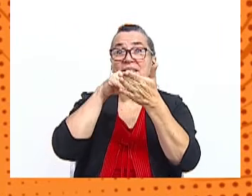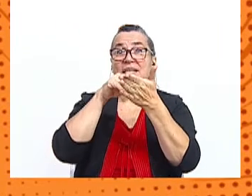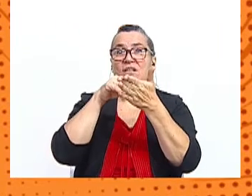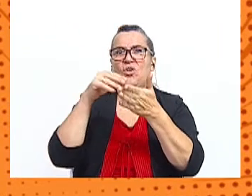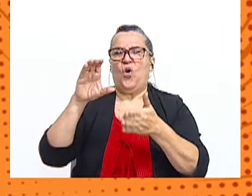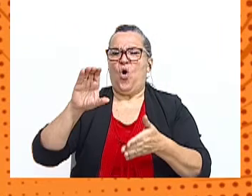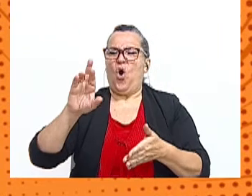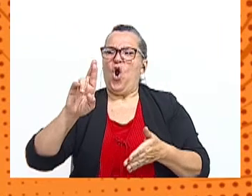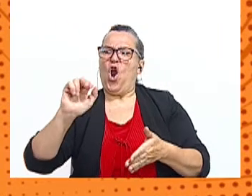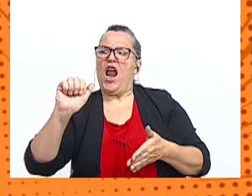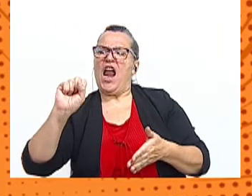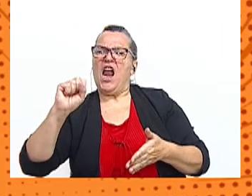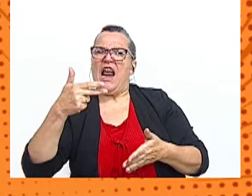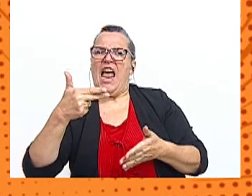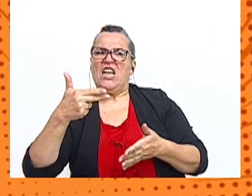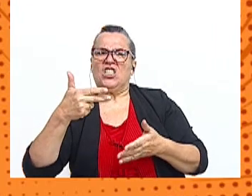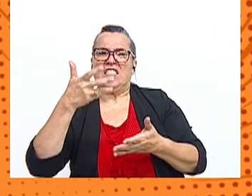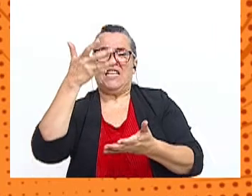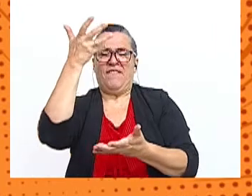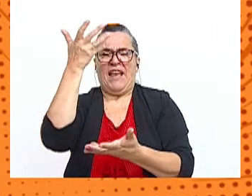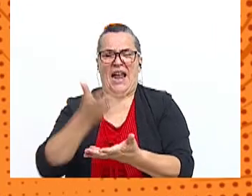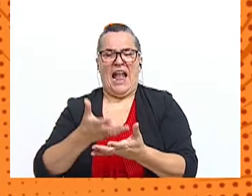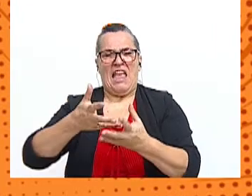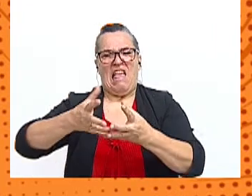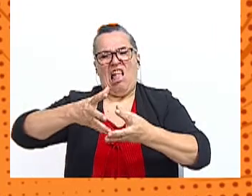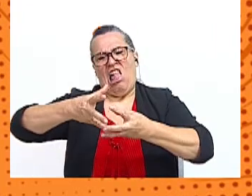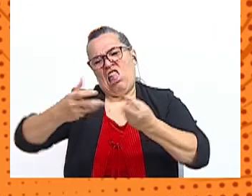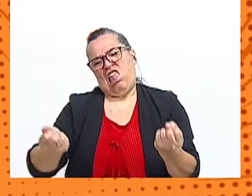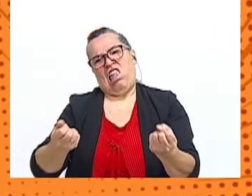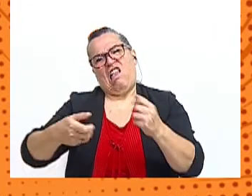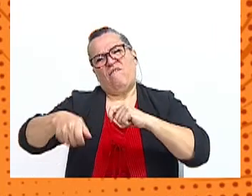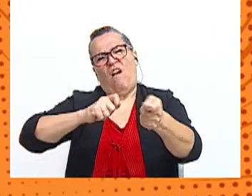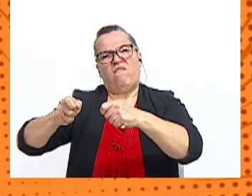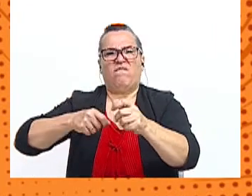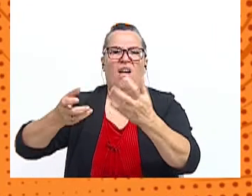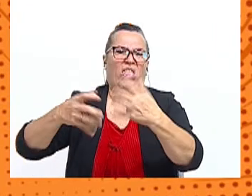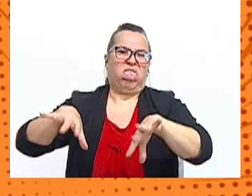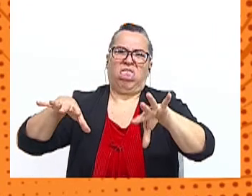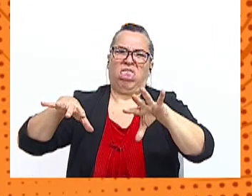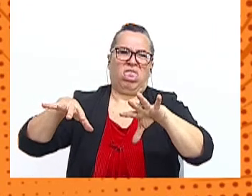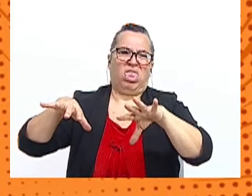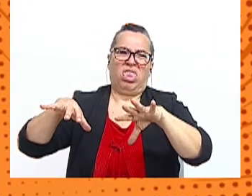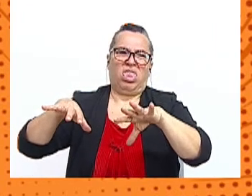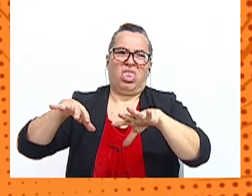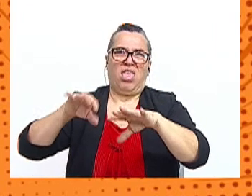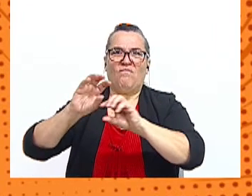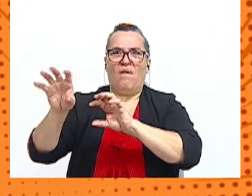como cuando se cae algo y se desarman todas sus piezas.